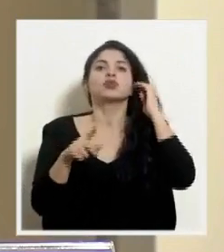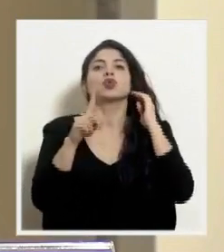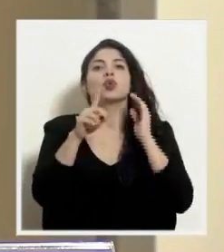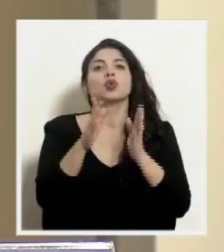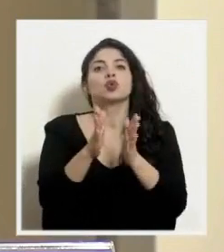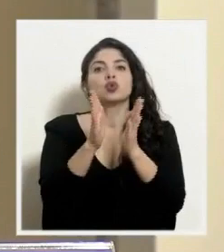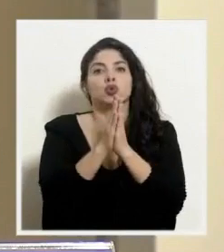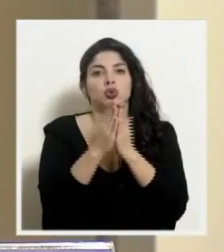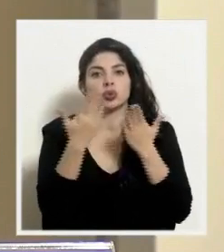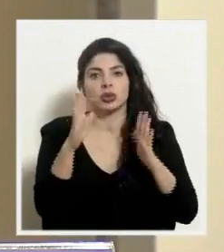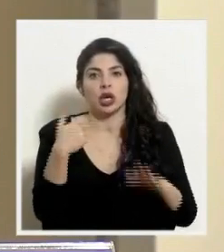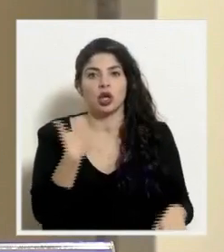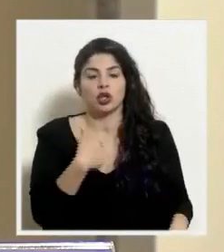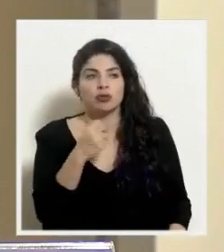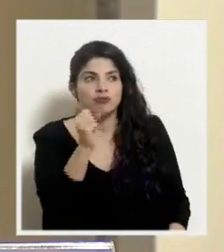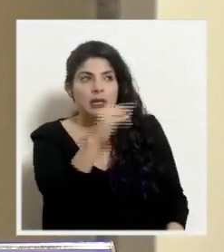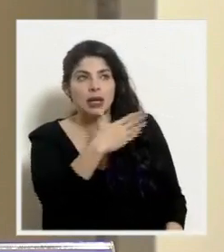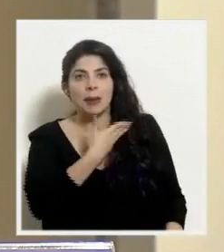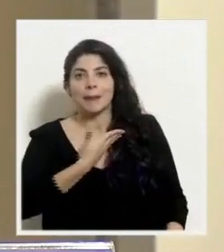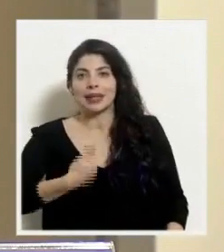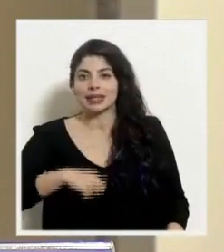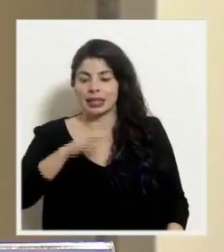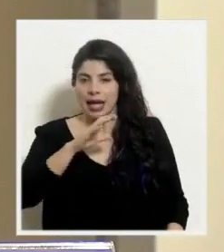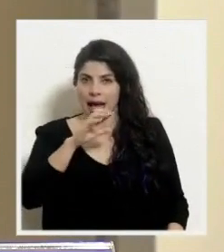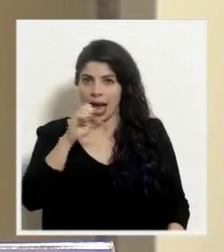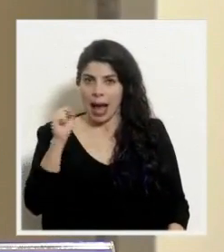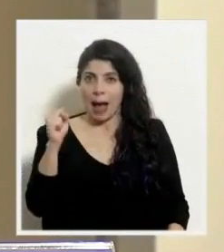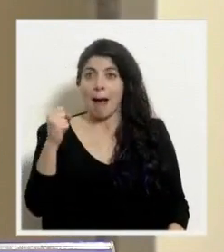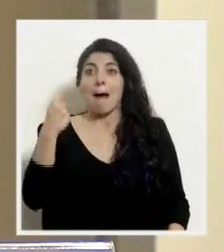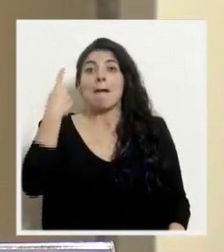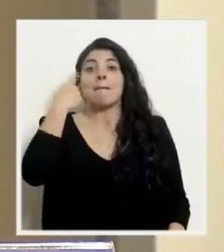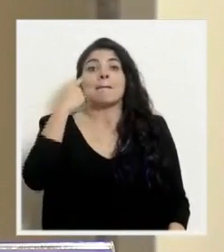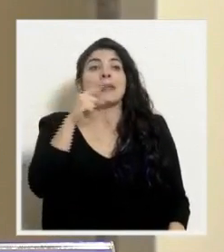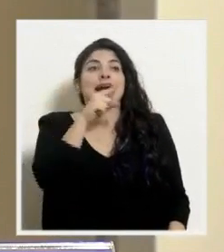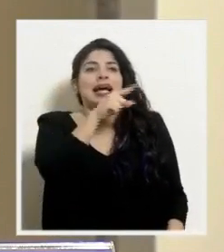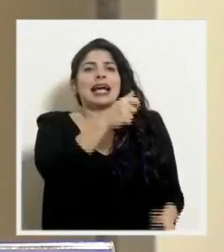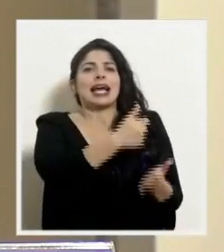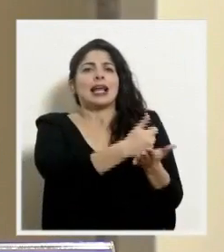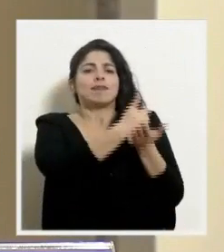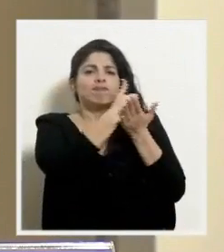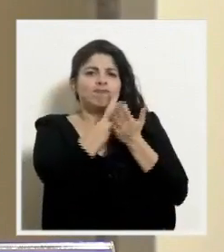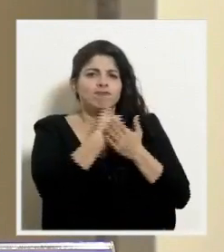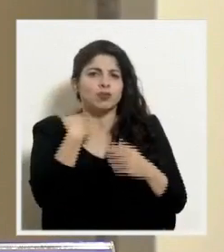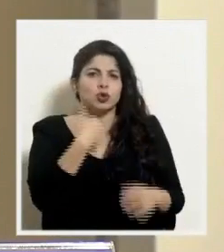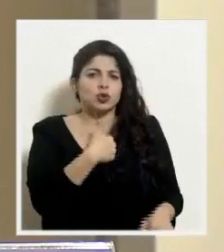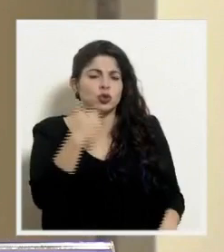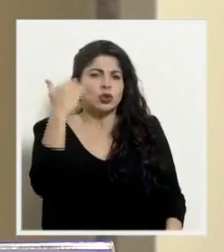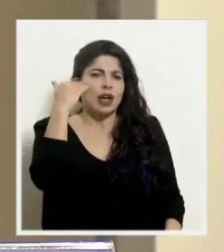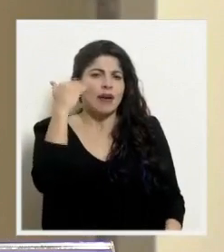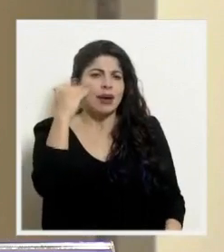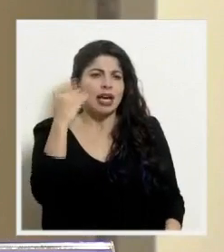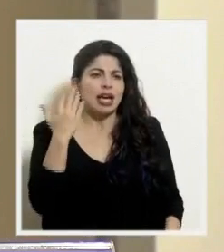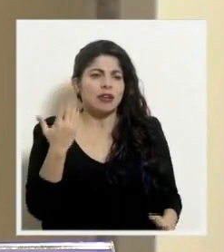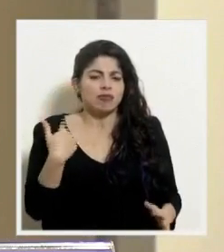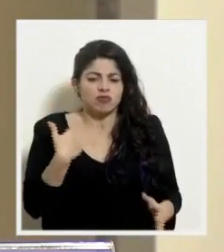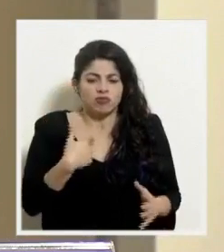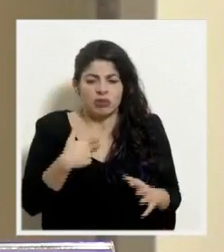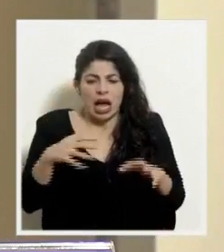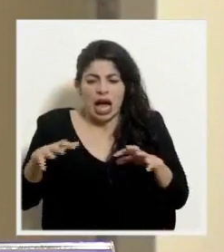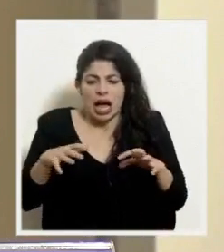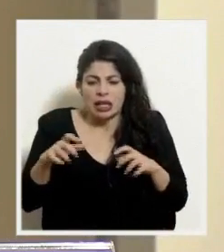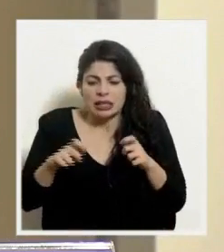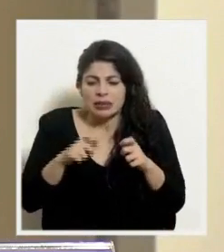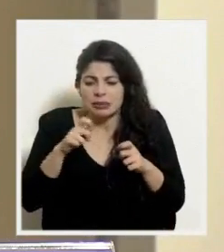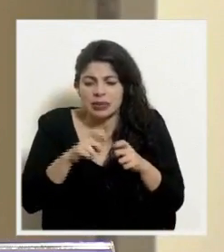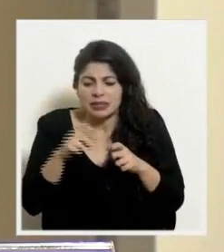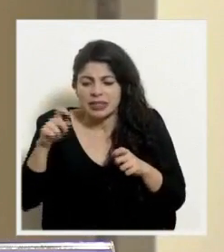solicitud que le hemos hecho también al presidente ejecutivo de la Caja, para que nos indique cuáles son las acciones específicas que